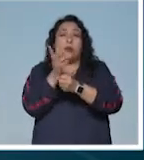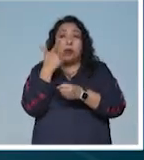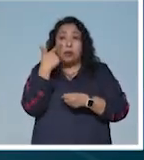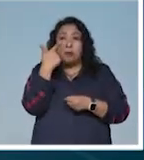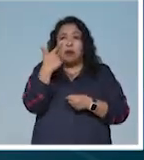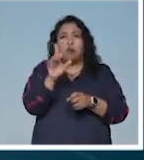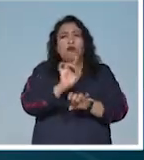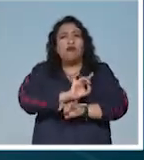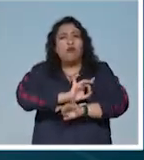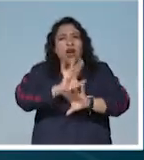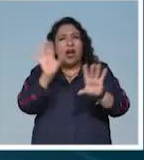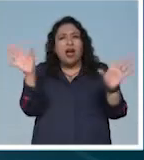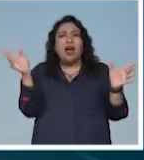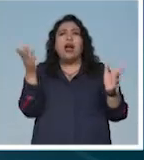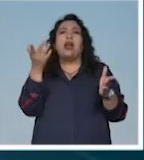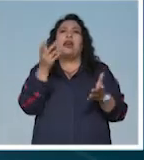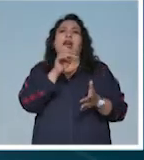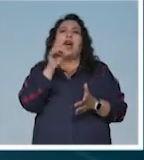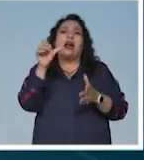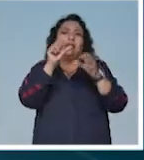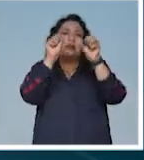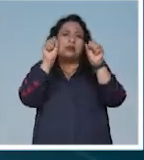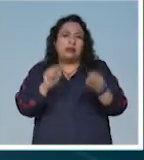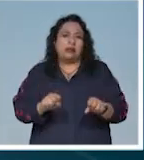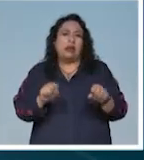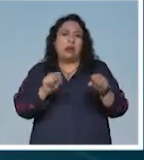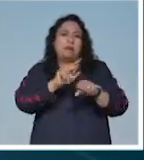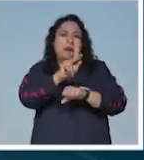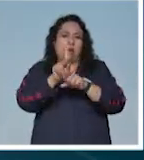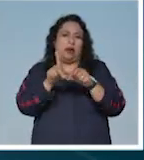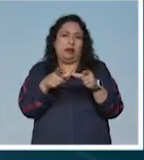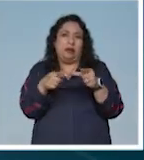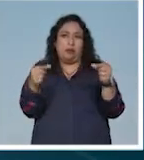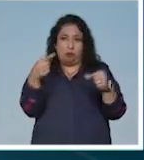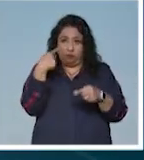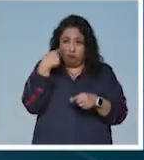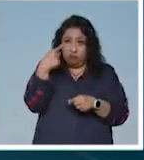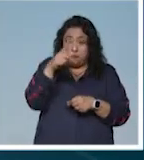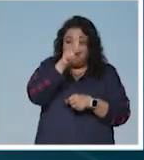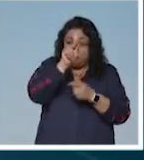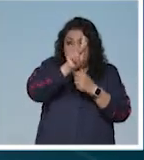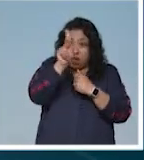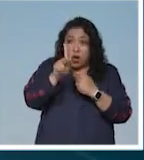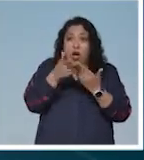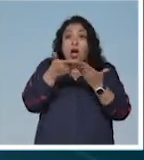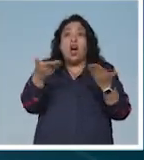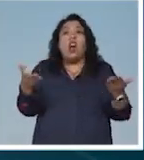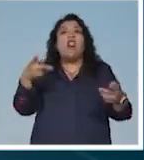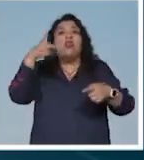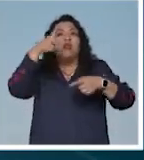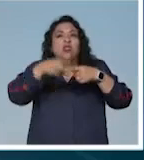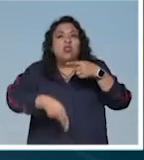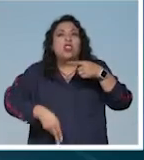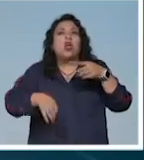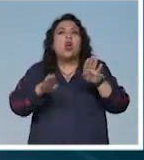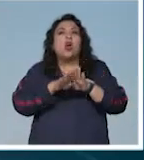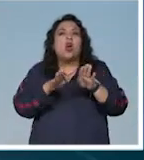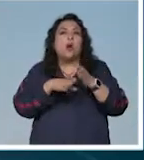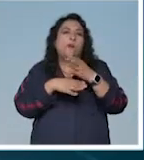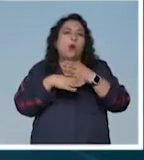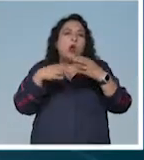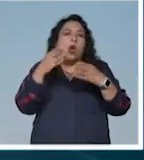la fragilidad de los sistemas que sostienen a la nación, lo que se evidenció aún más con la interrupción global de los flujos de